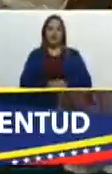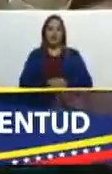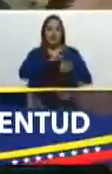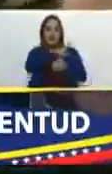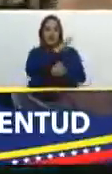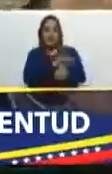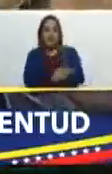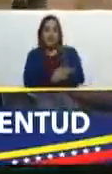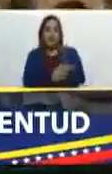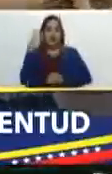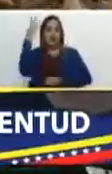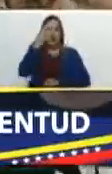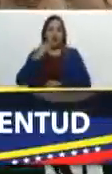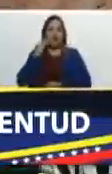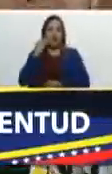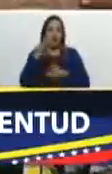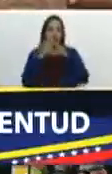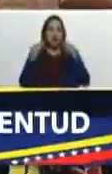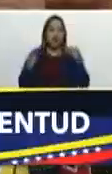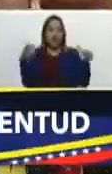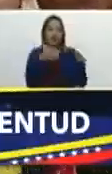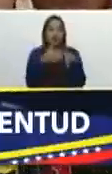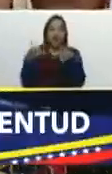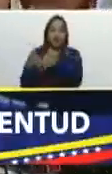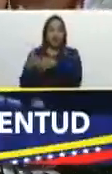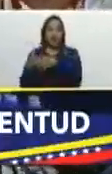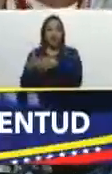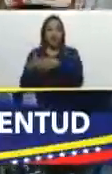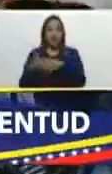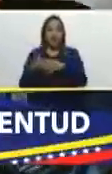Fortalecer la juventud de todos los partidos del Gran Polo.